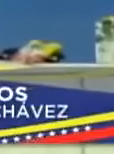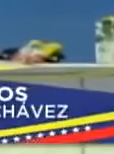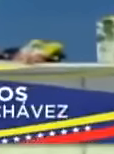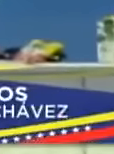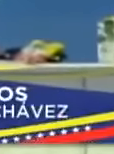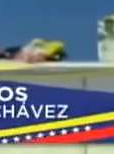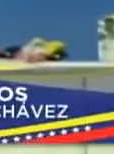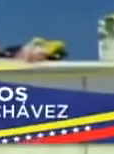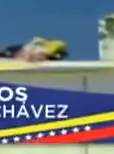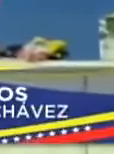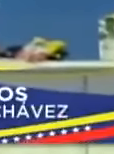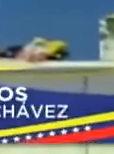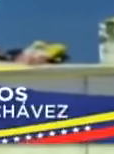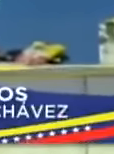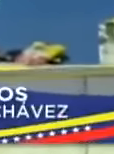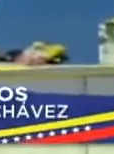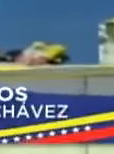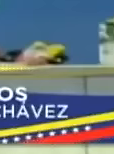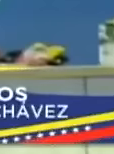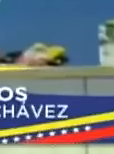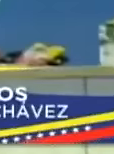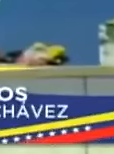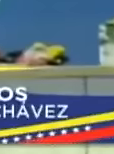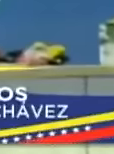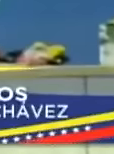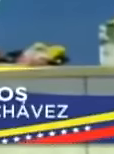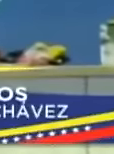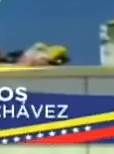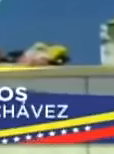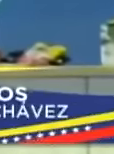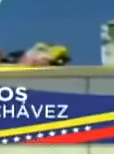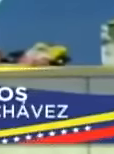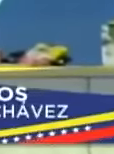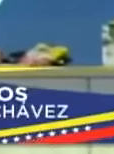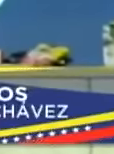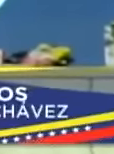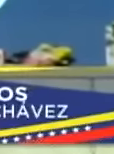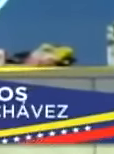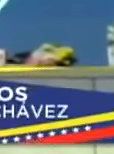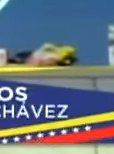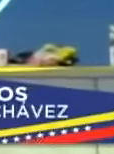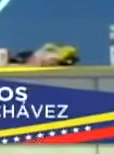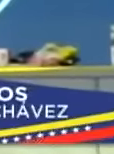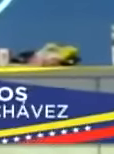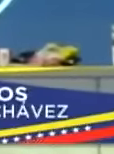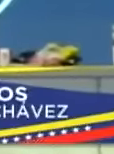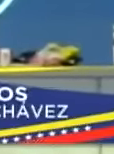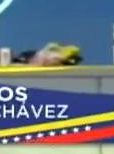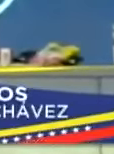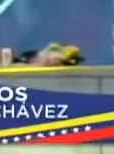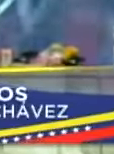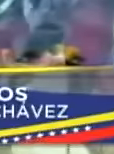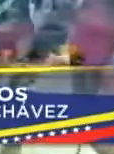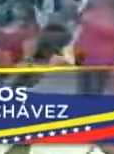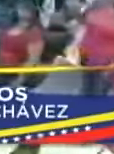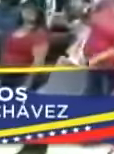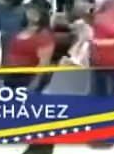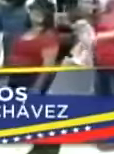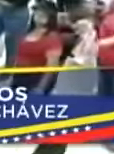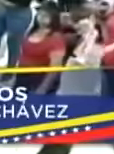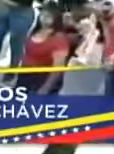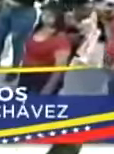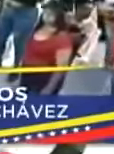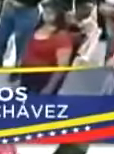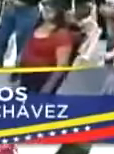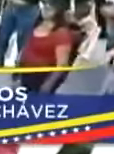del poder comunal, de los consejos comunales, vive además un vigoroso renacimiento en este momento, con un proceso masivo